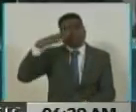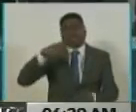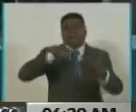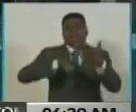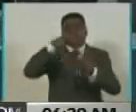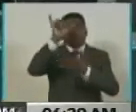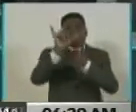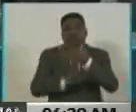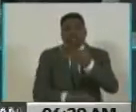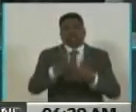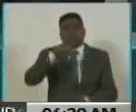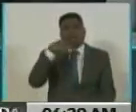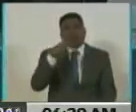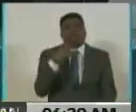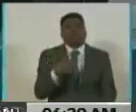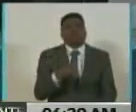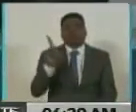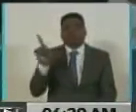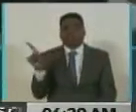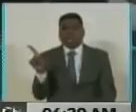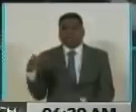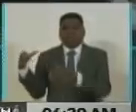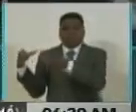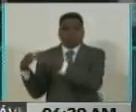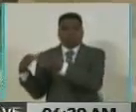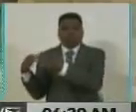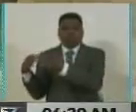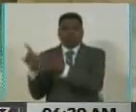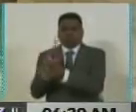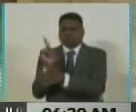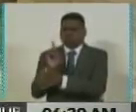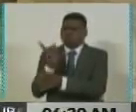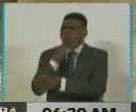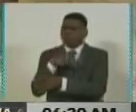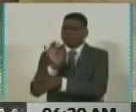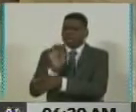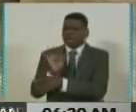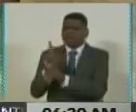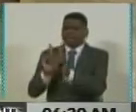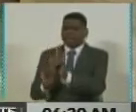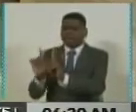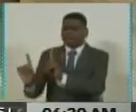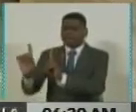un proyecto político. Allá son facciones contra un todo, y ese espacio de diálogo los debilitó y los